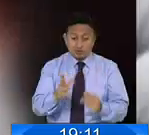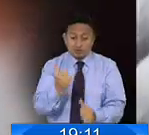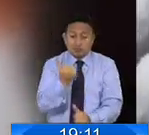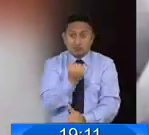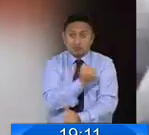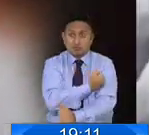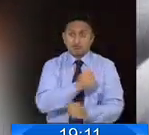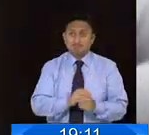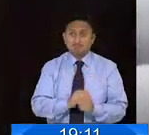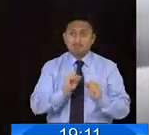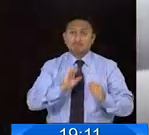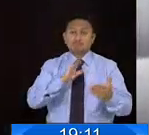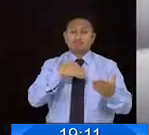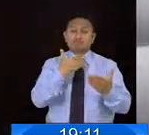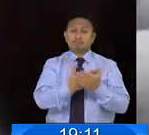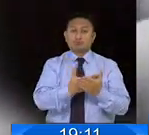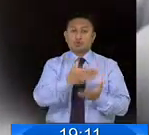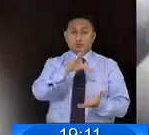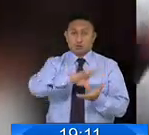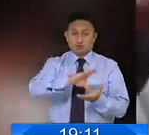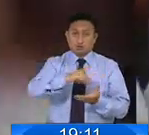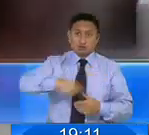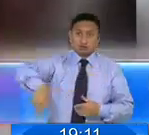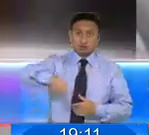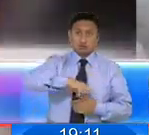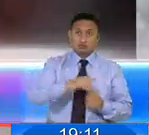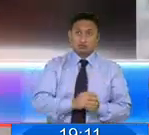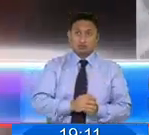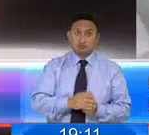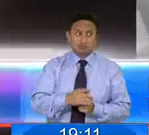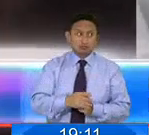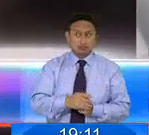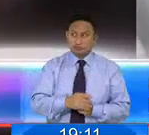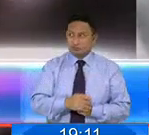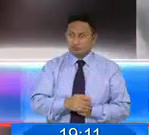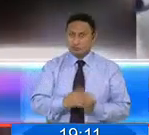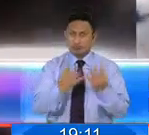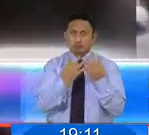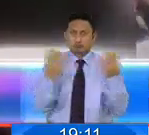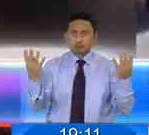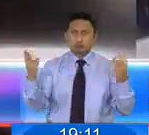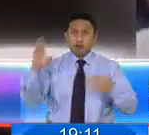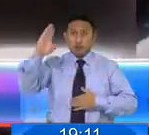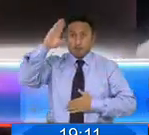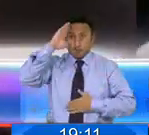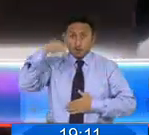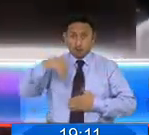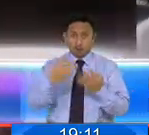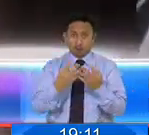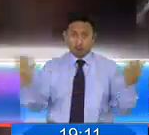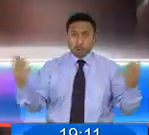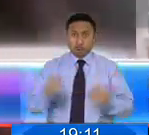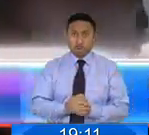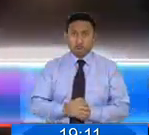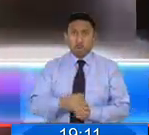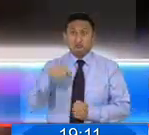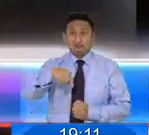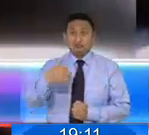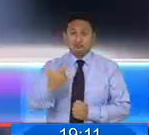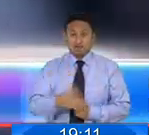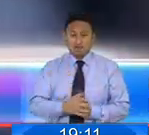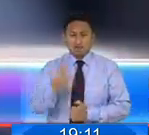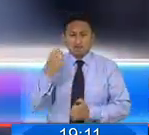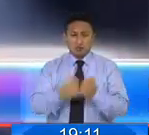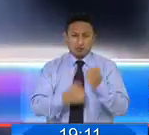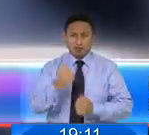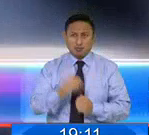su arribo al centro histórico se encontraron con una Plaza de la Independencia completamente vallada y custodiada por la fuerza policial. Se registraron algunos